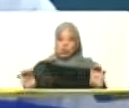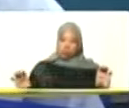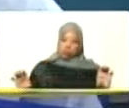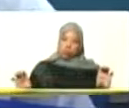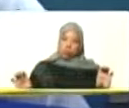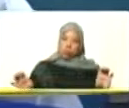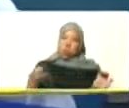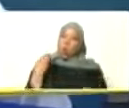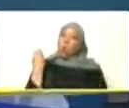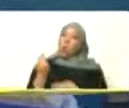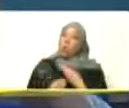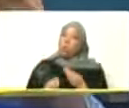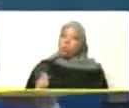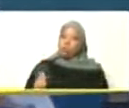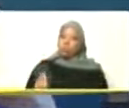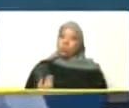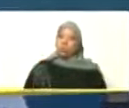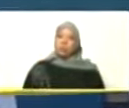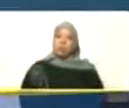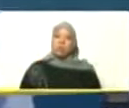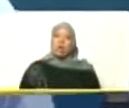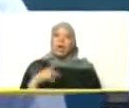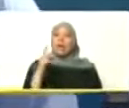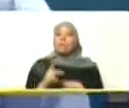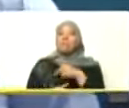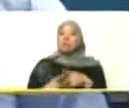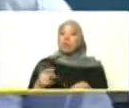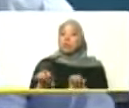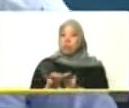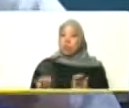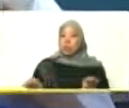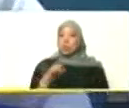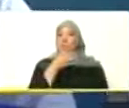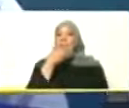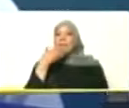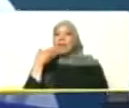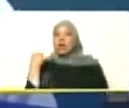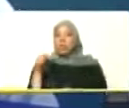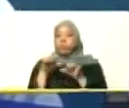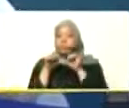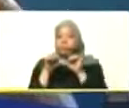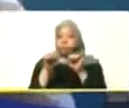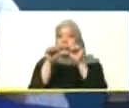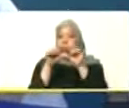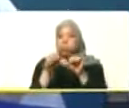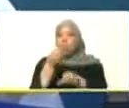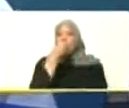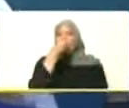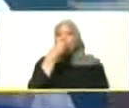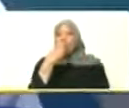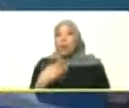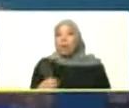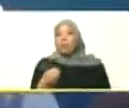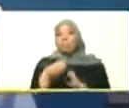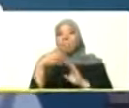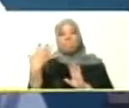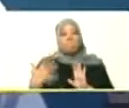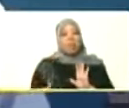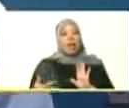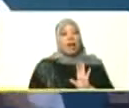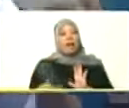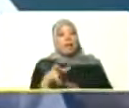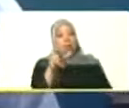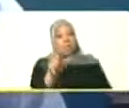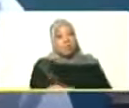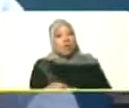sea infraestructura, sino que el proceso educativo que se dé sea pertinente, sea de calidad para ese país que soñamos,